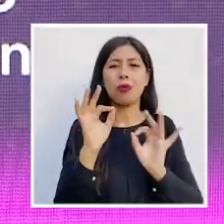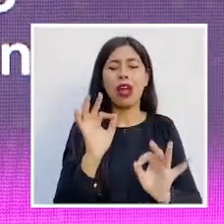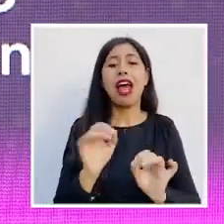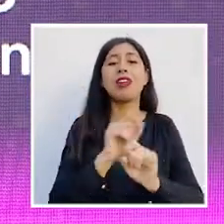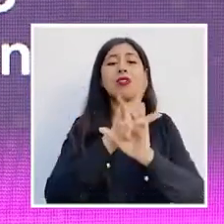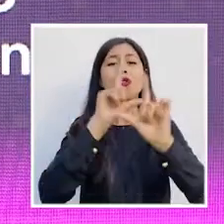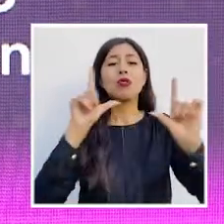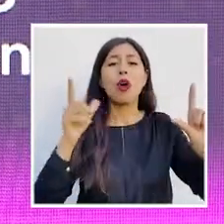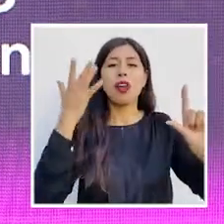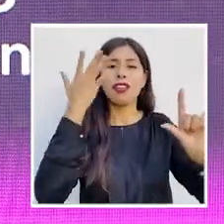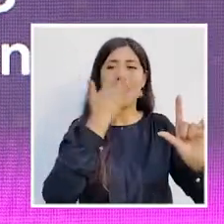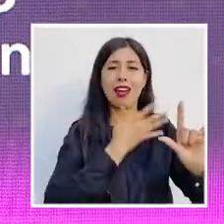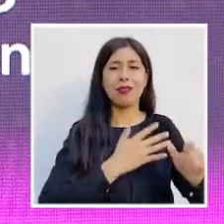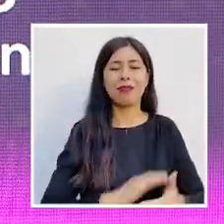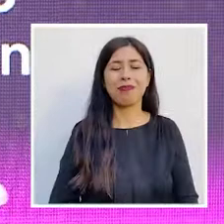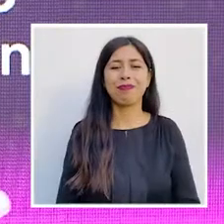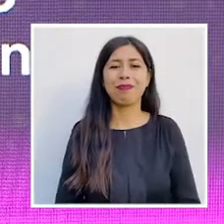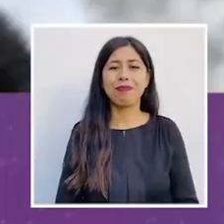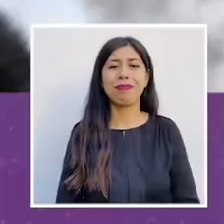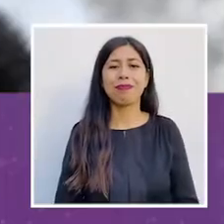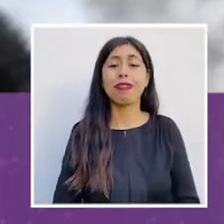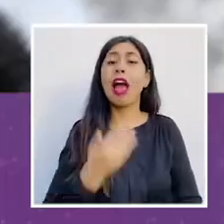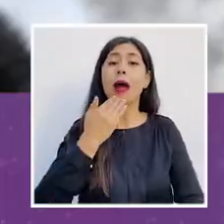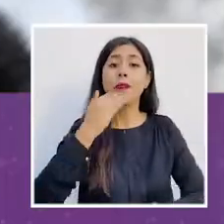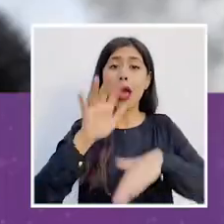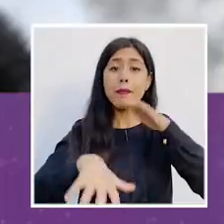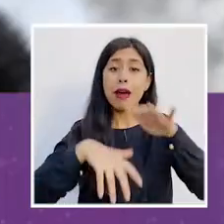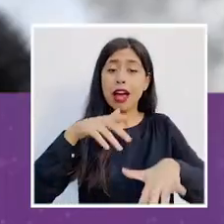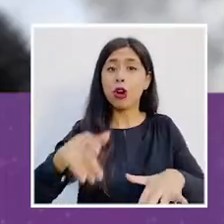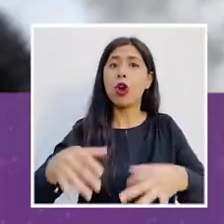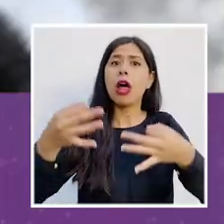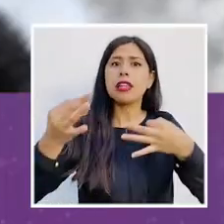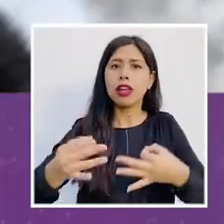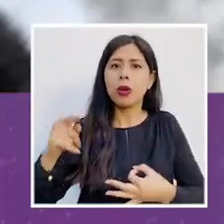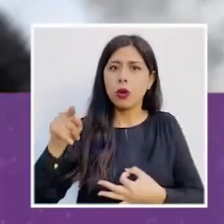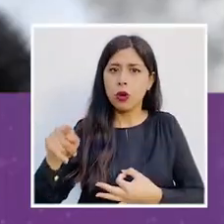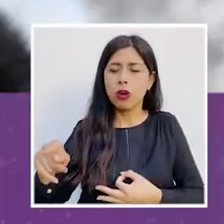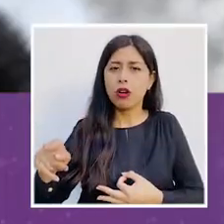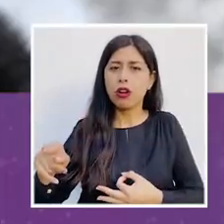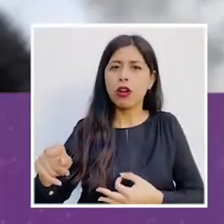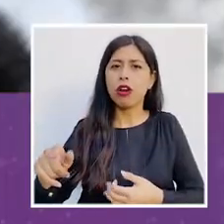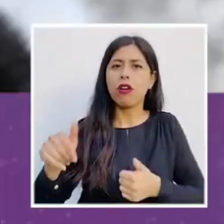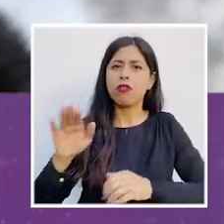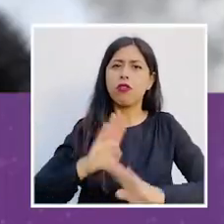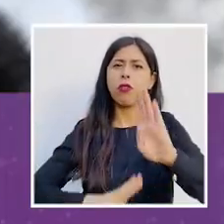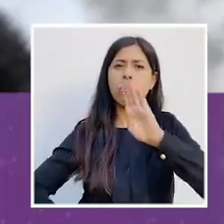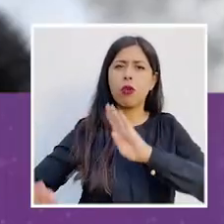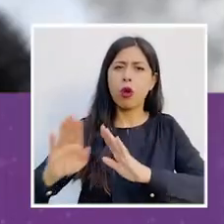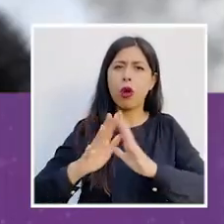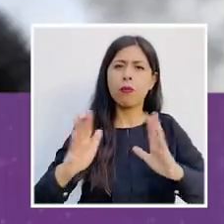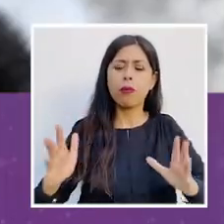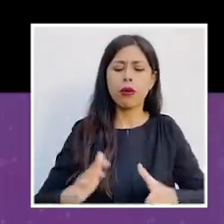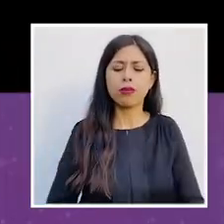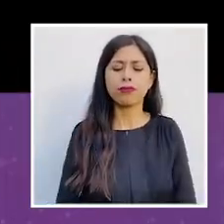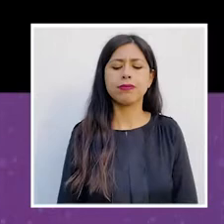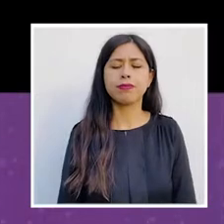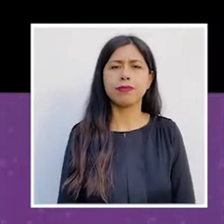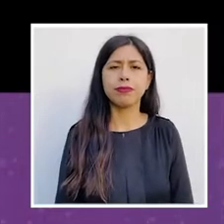el sol negro. Bueno, si llevan a sus mascotas también tienen que asegurarse que vaya muy bien protegida.